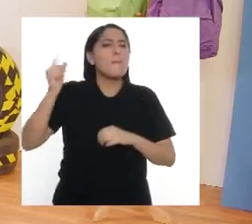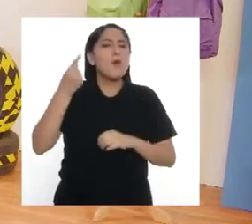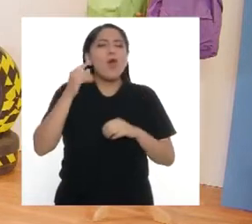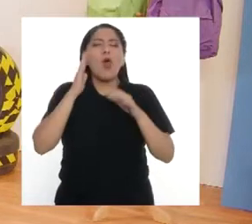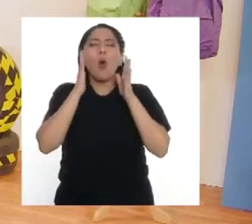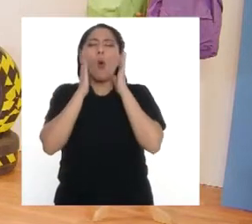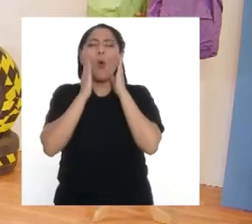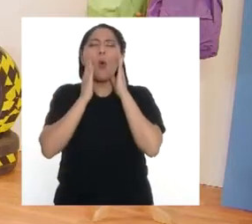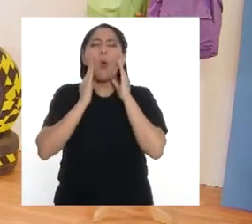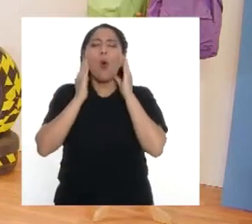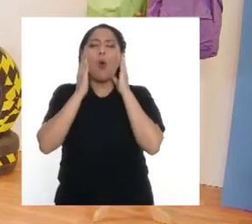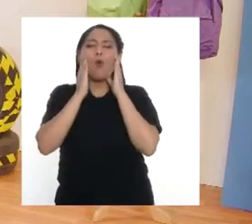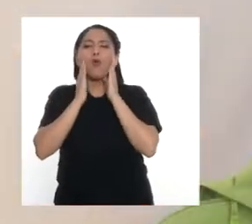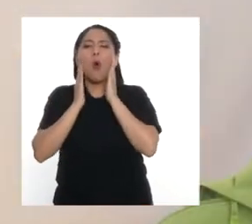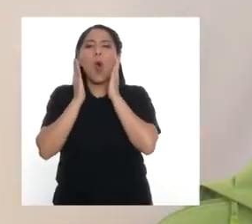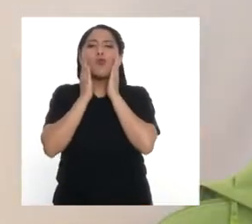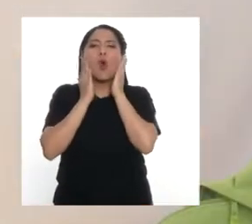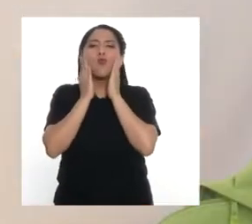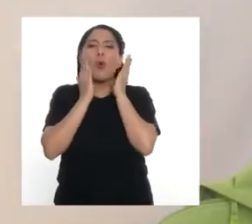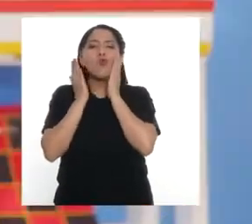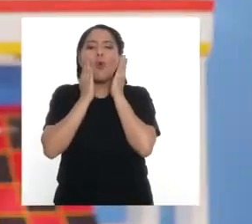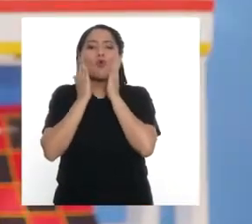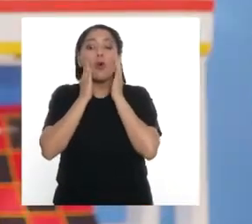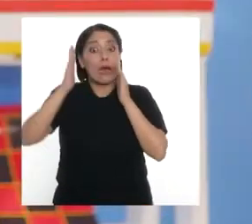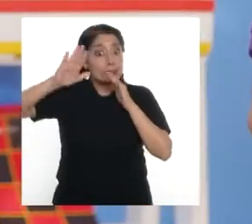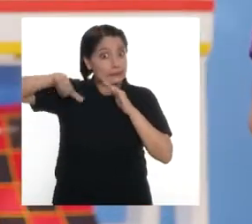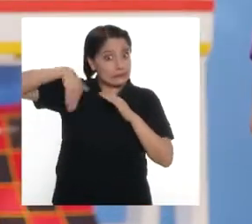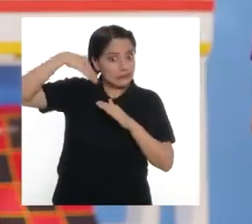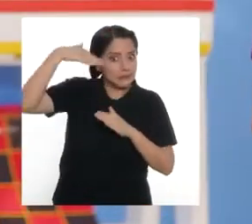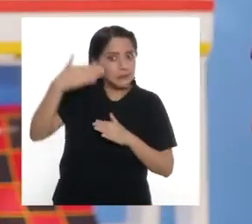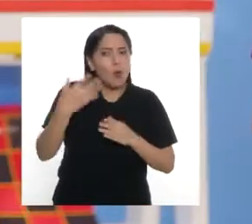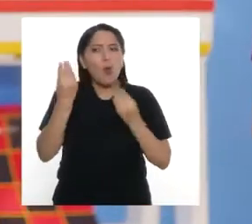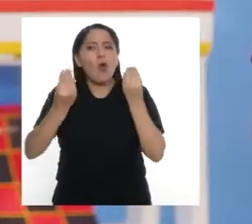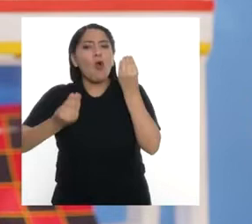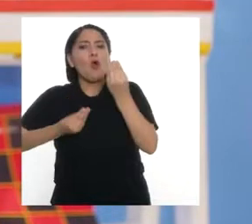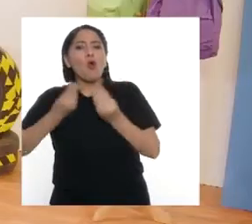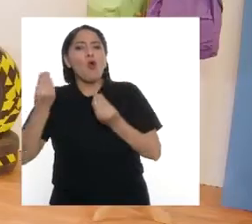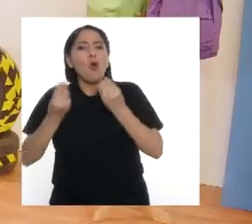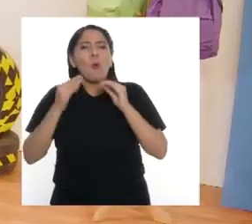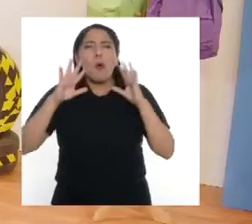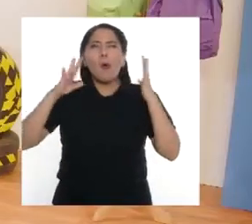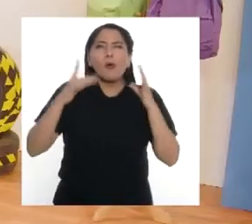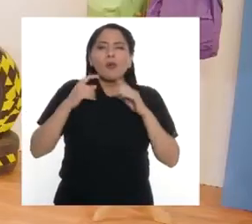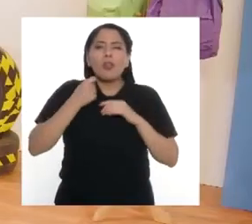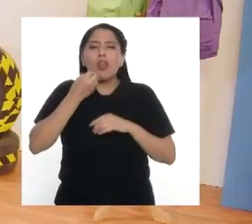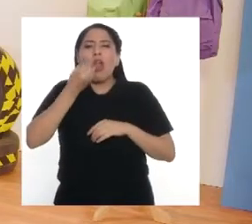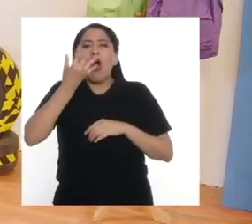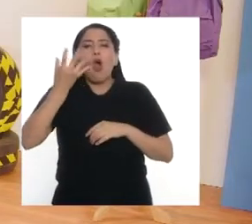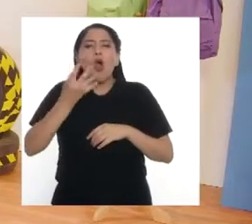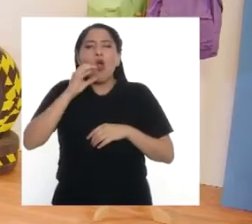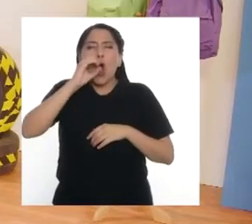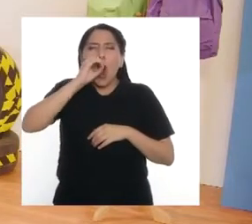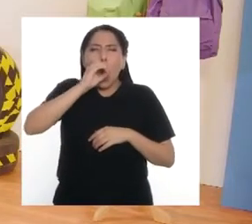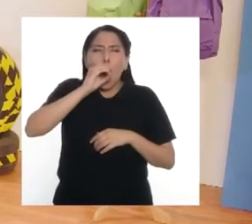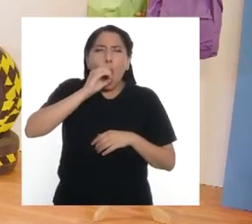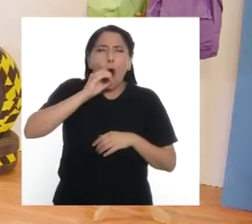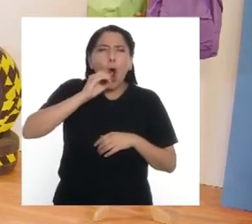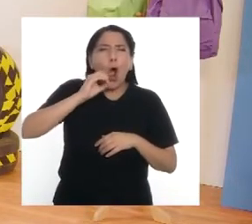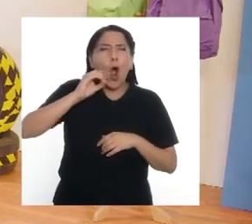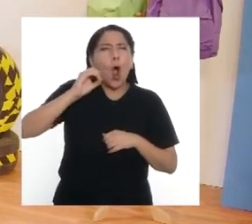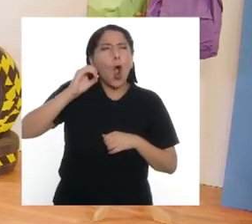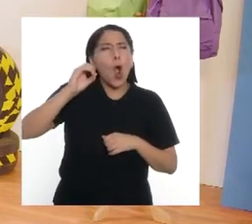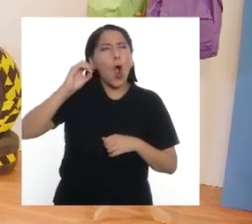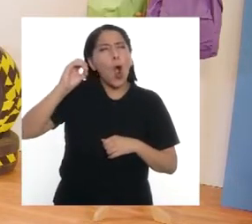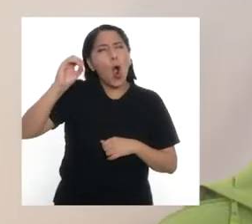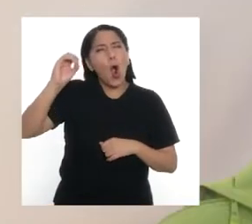mandíbula relajada, relajada. Ahora, vamos a hacer o decir la letra O exagerando su